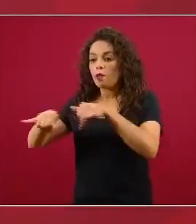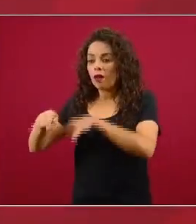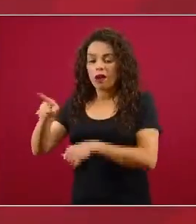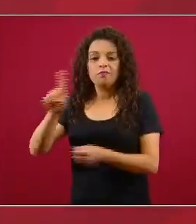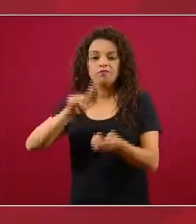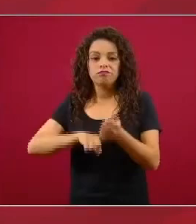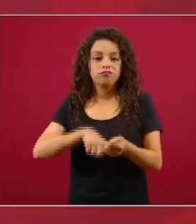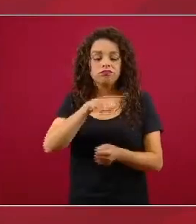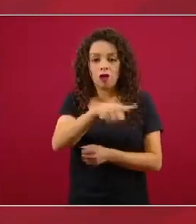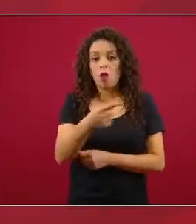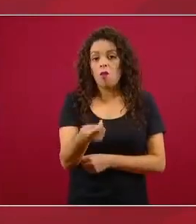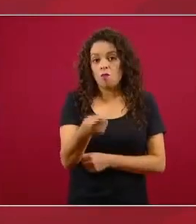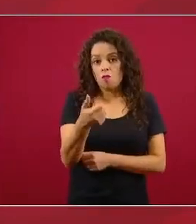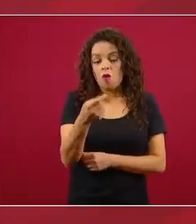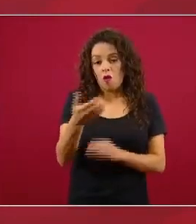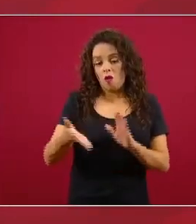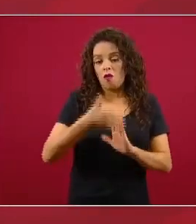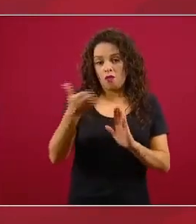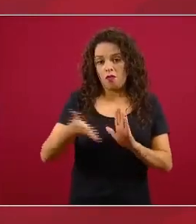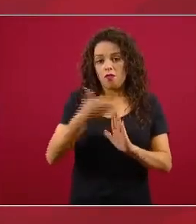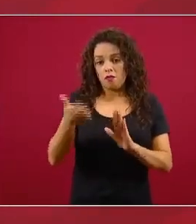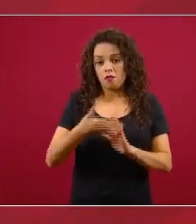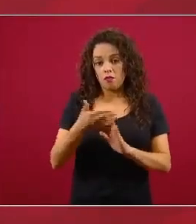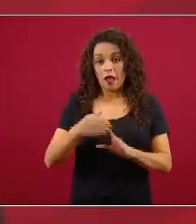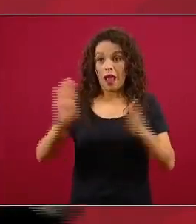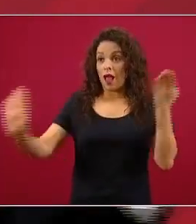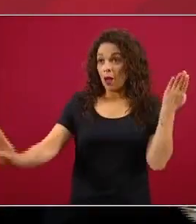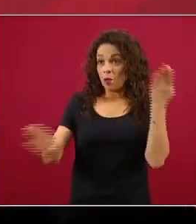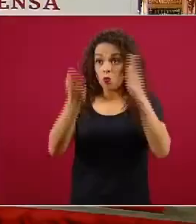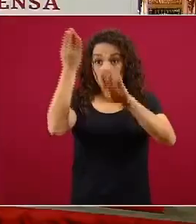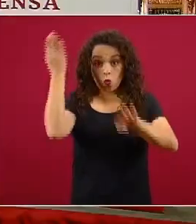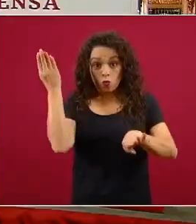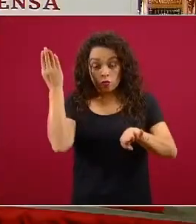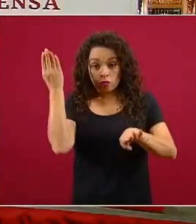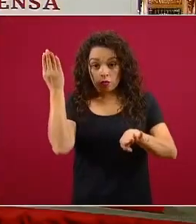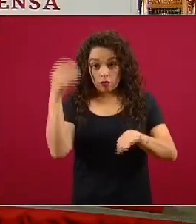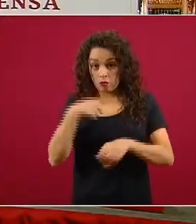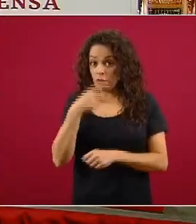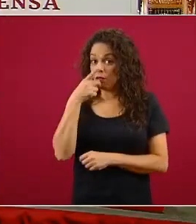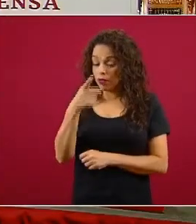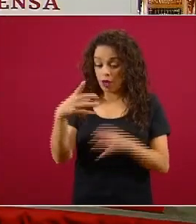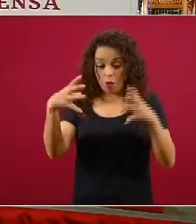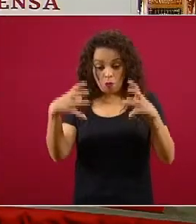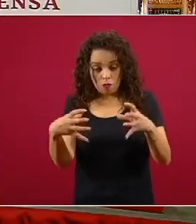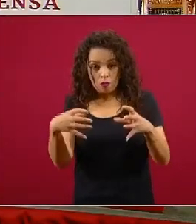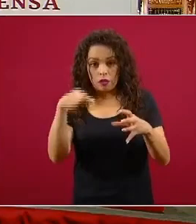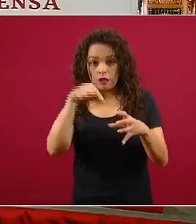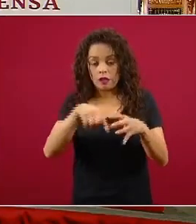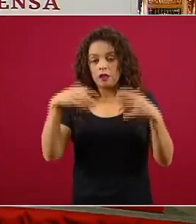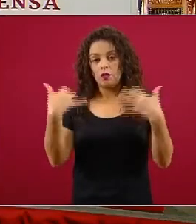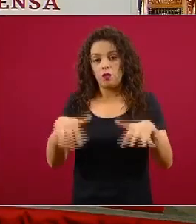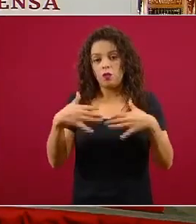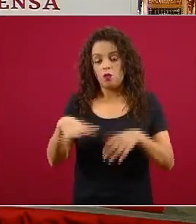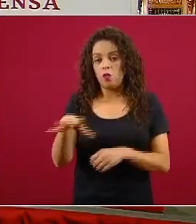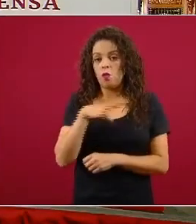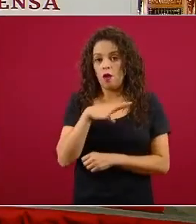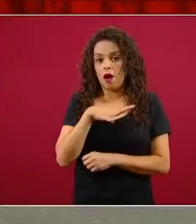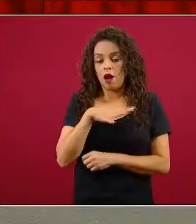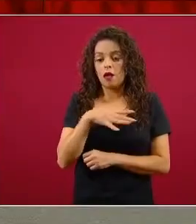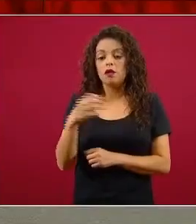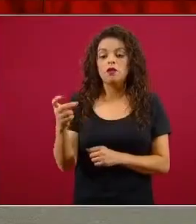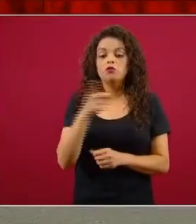mercado global de vacunas, global, estoy hablando del mundo entero, está ultra concentrado. Gruesamente existen